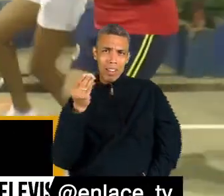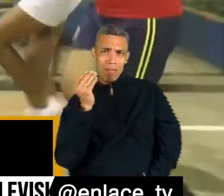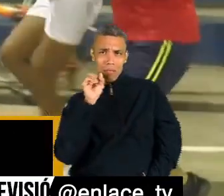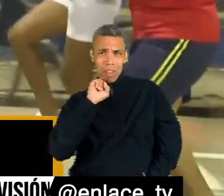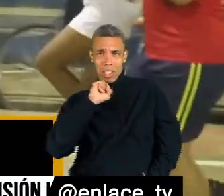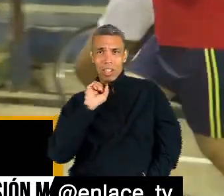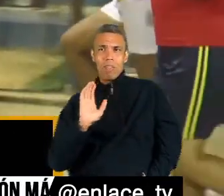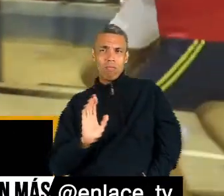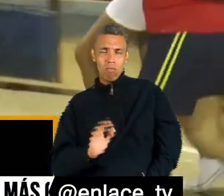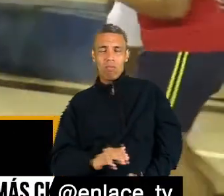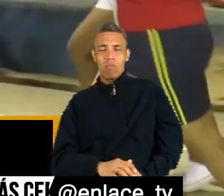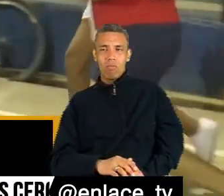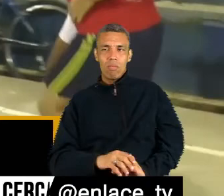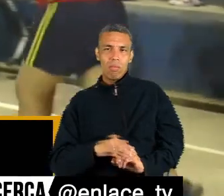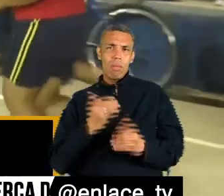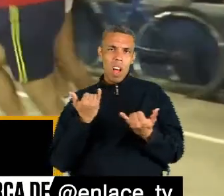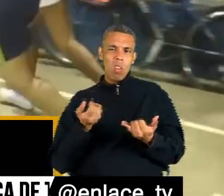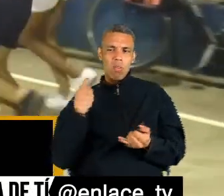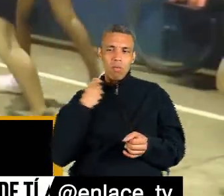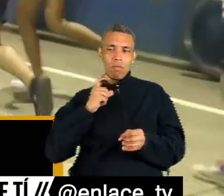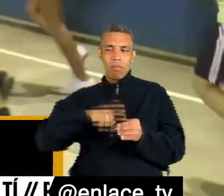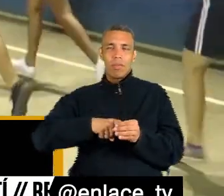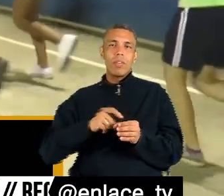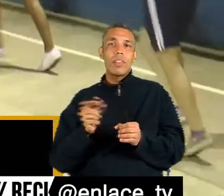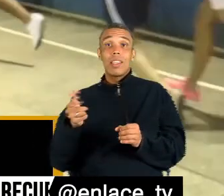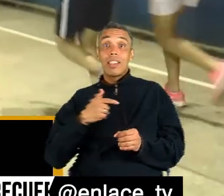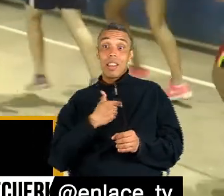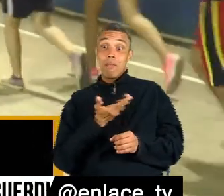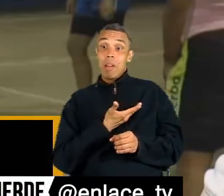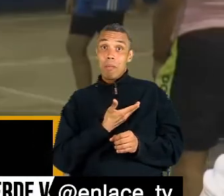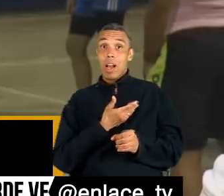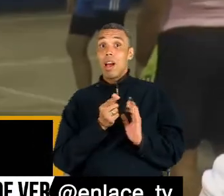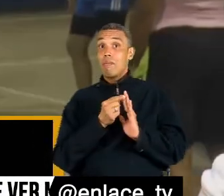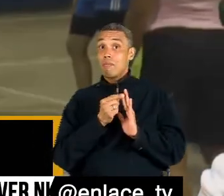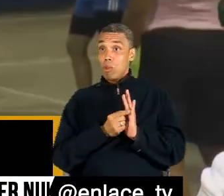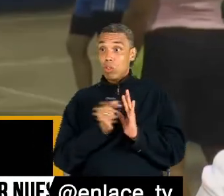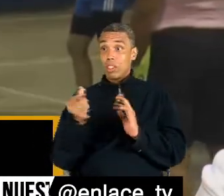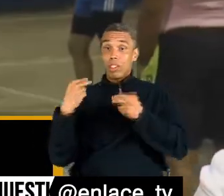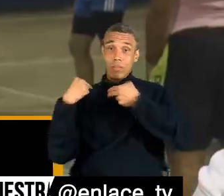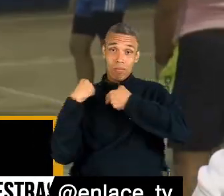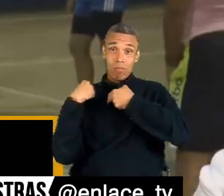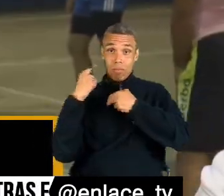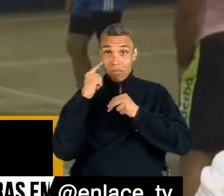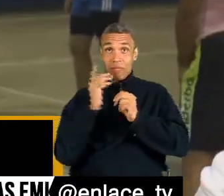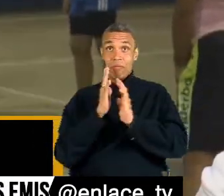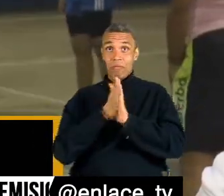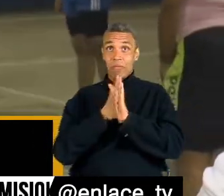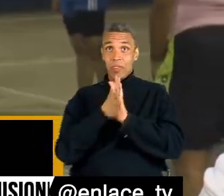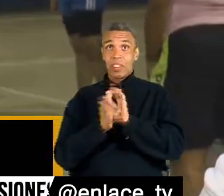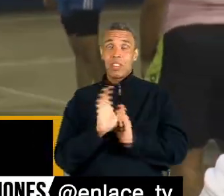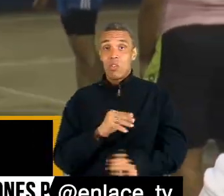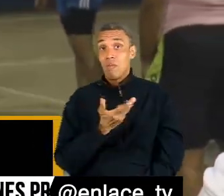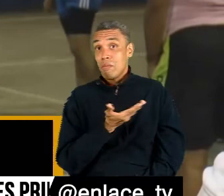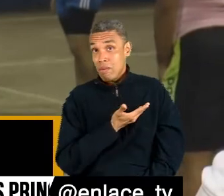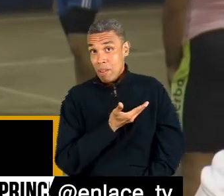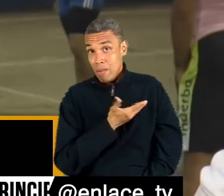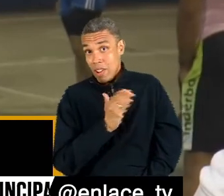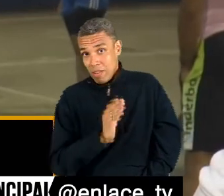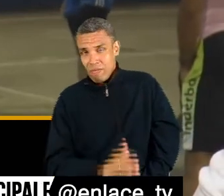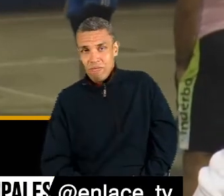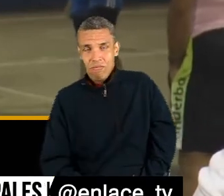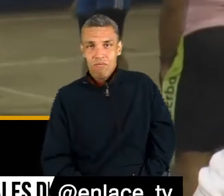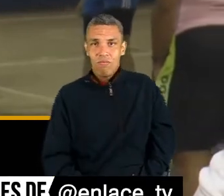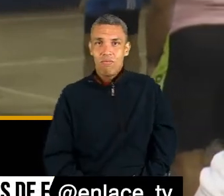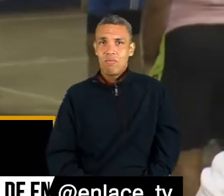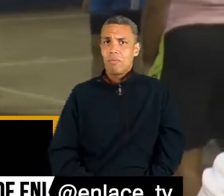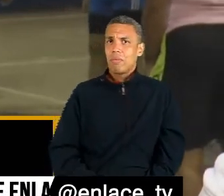Sierra combina su actividad deportiva con su labor de madre y esposa. Soy madre, sí, entonces en mi